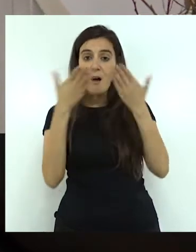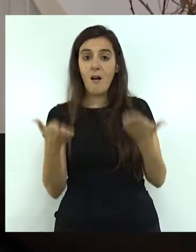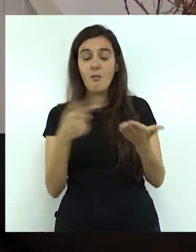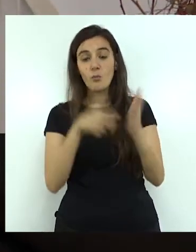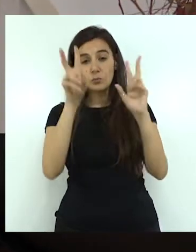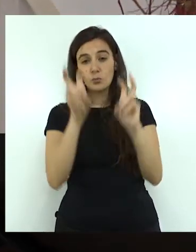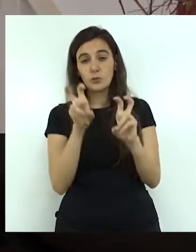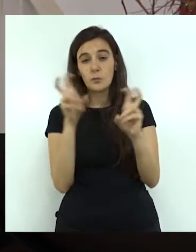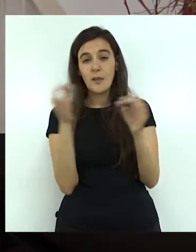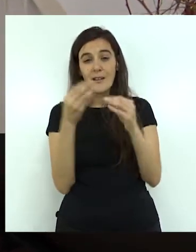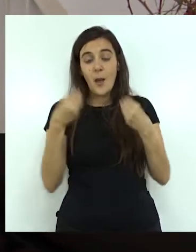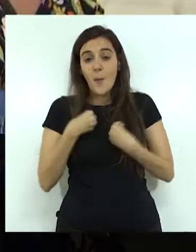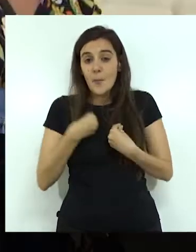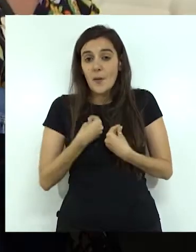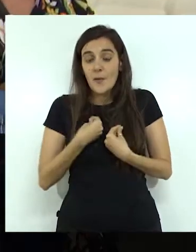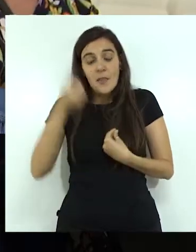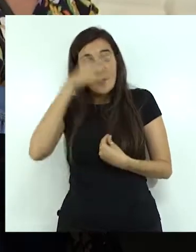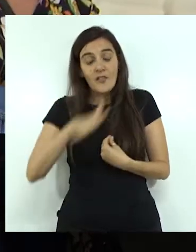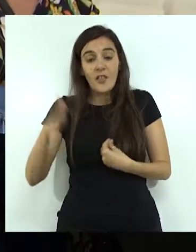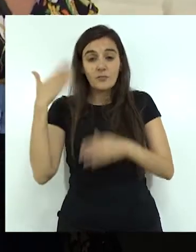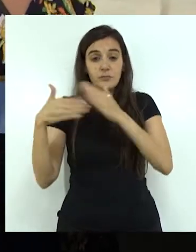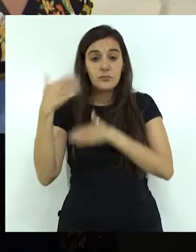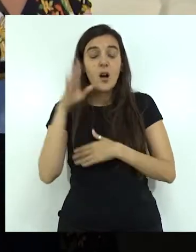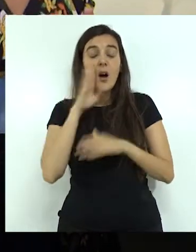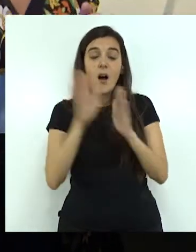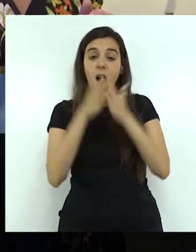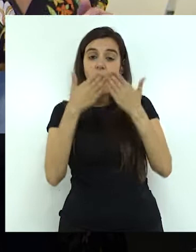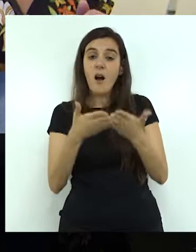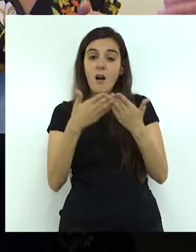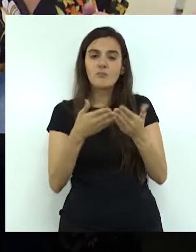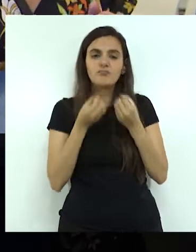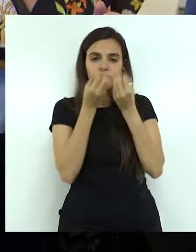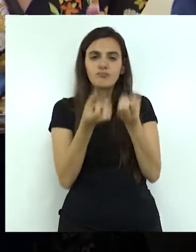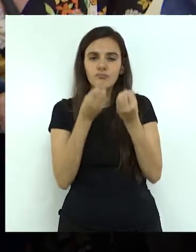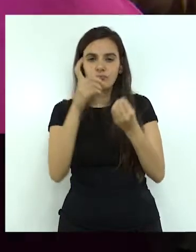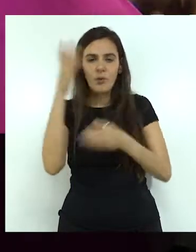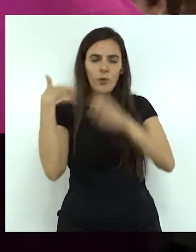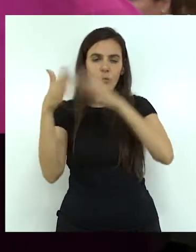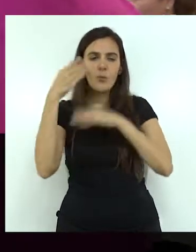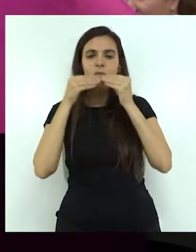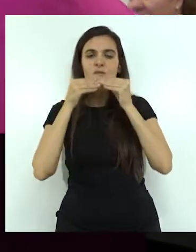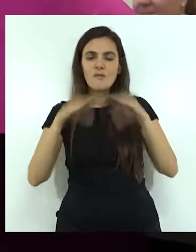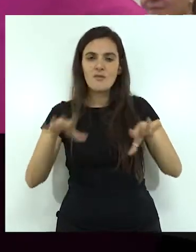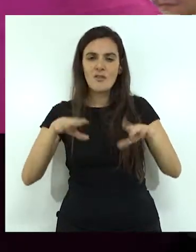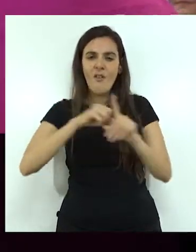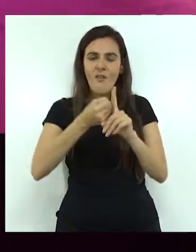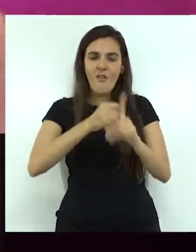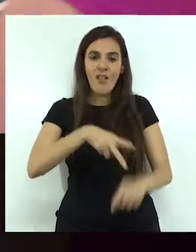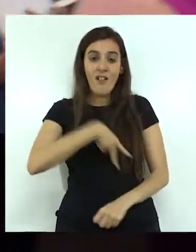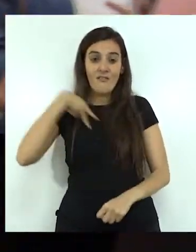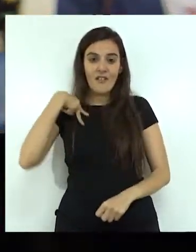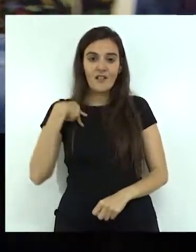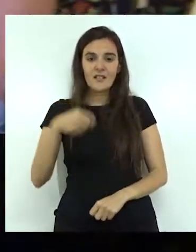vivencias de mi infancia en este libro se relata el pasaje histórico de la represión franquista desde la